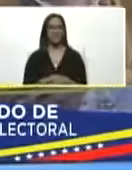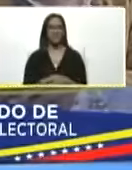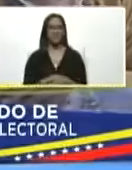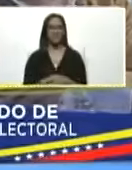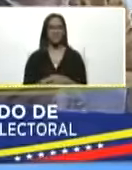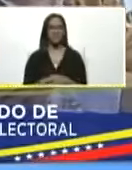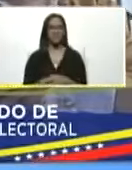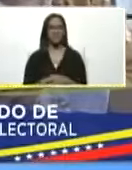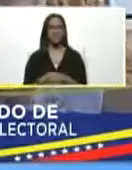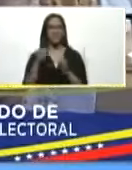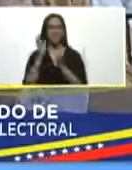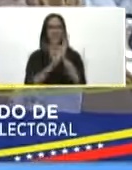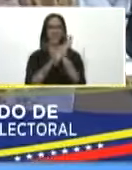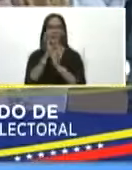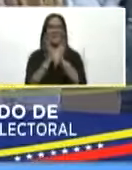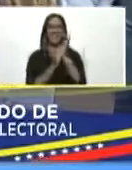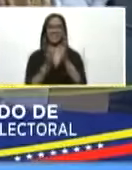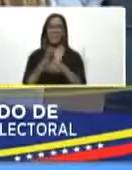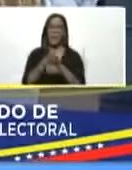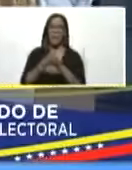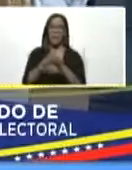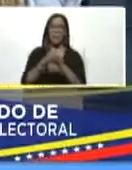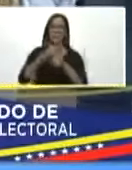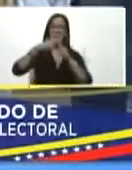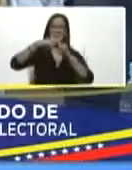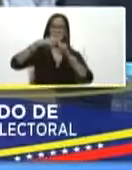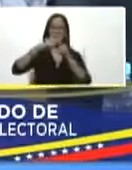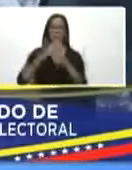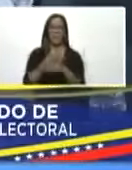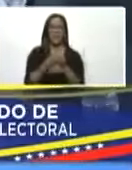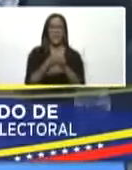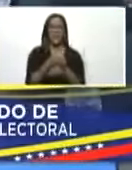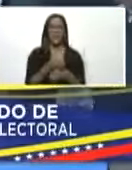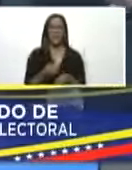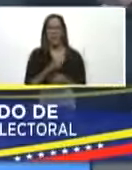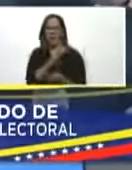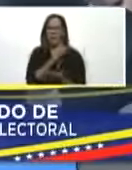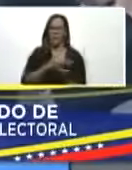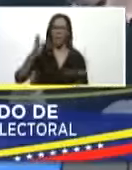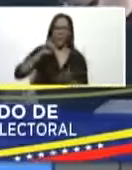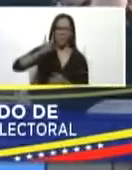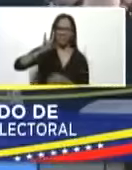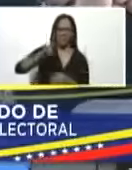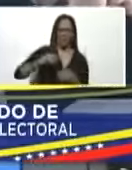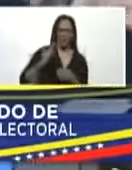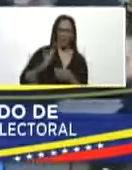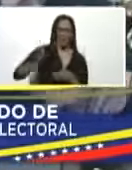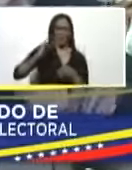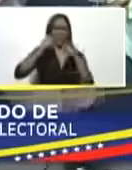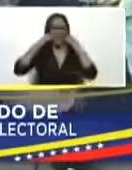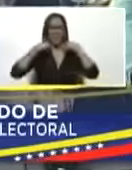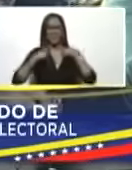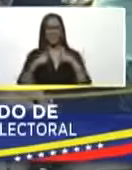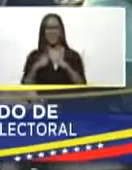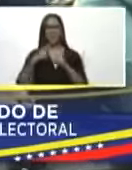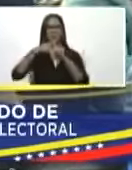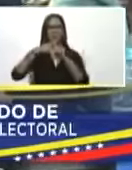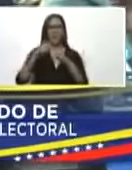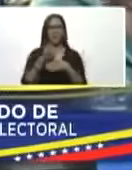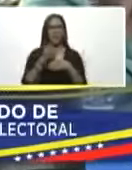Con un Cristo de madera, será con una cruz de madera. ¡Fuera Satanás! ¡Fuera Sayona! Con un Cristo de